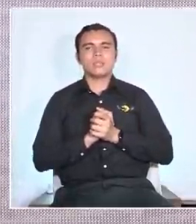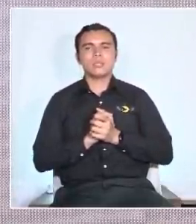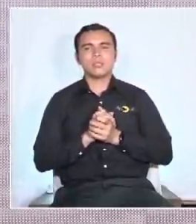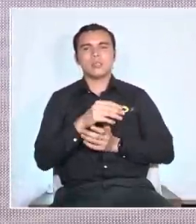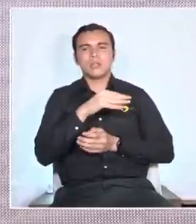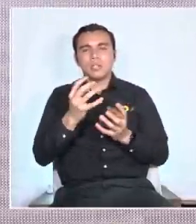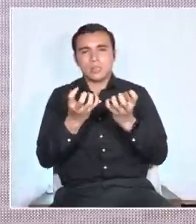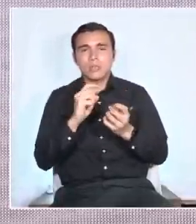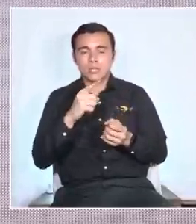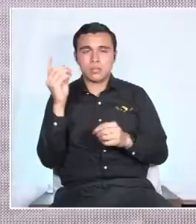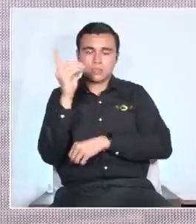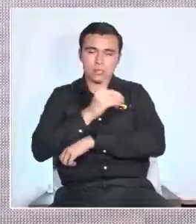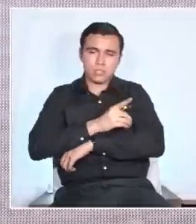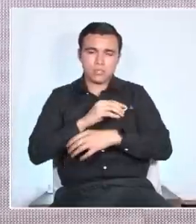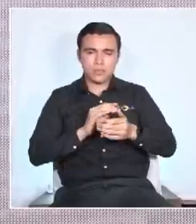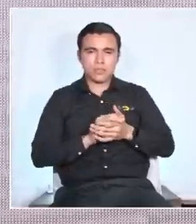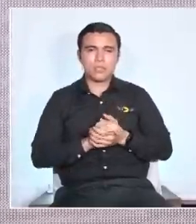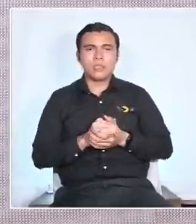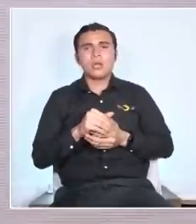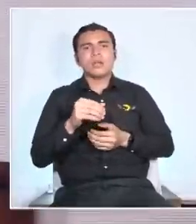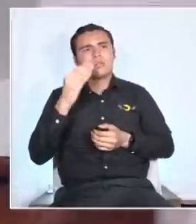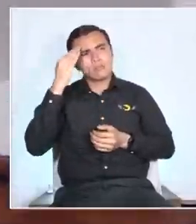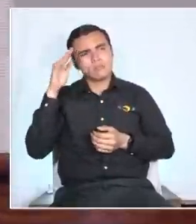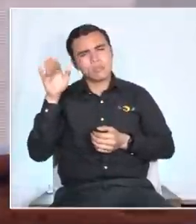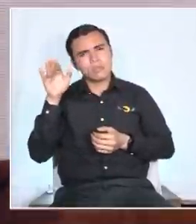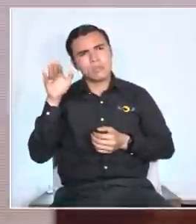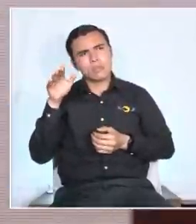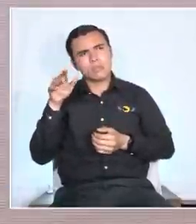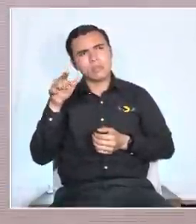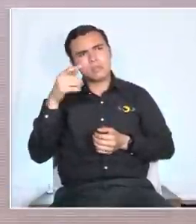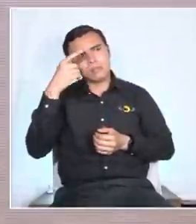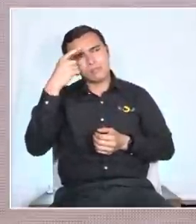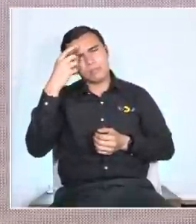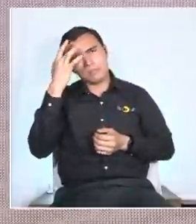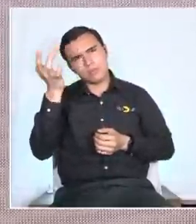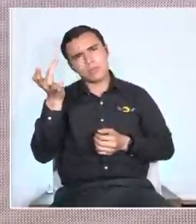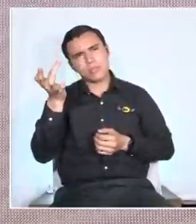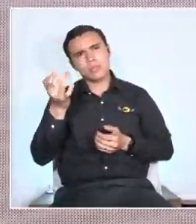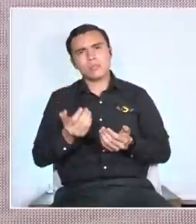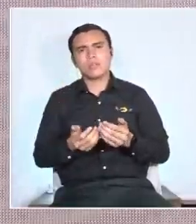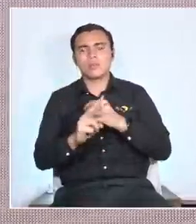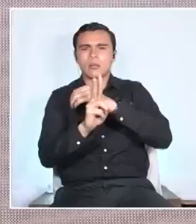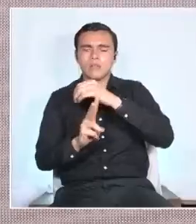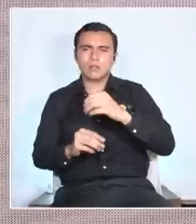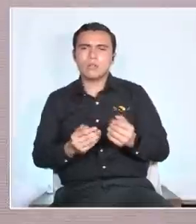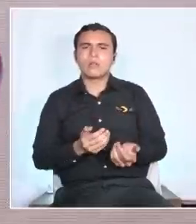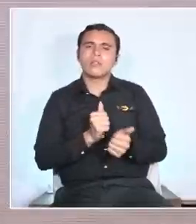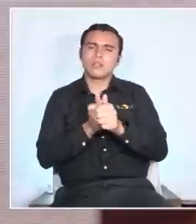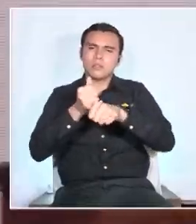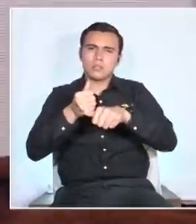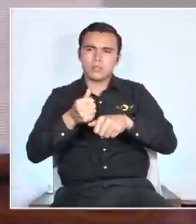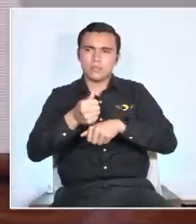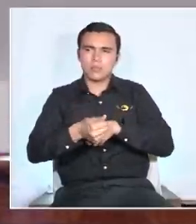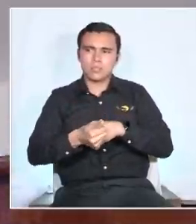Quiero decirte en este día, no sé por qué naufragio de la vida estés pasando. No